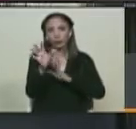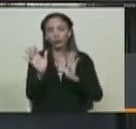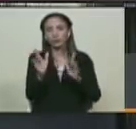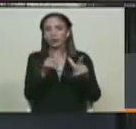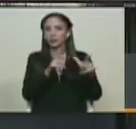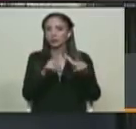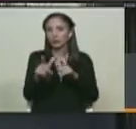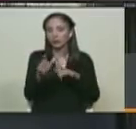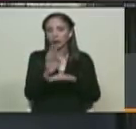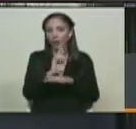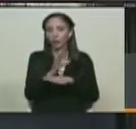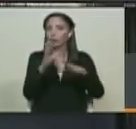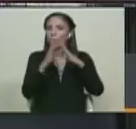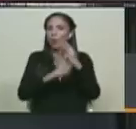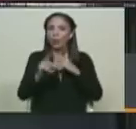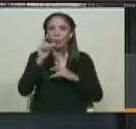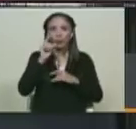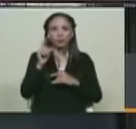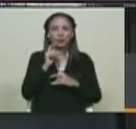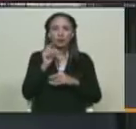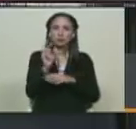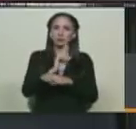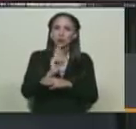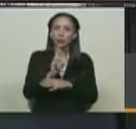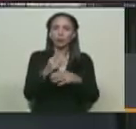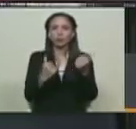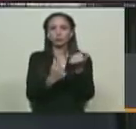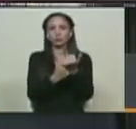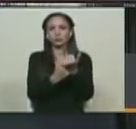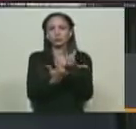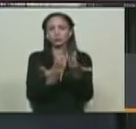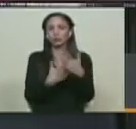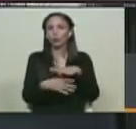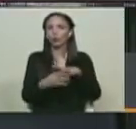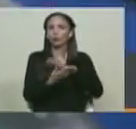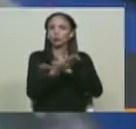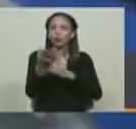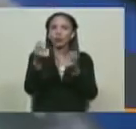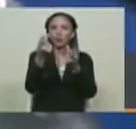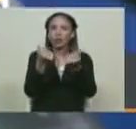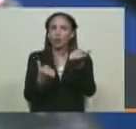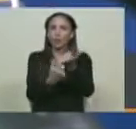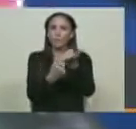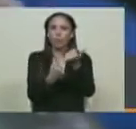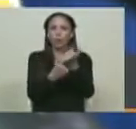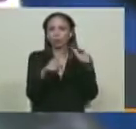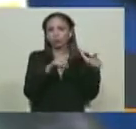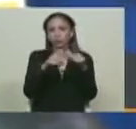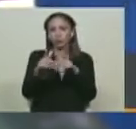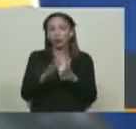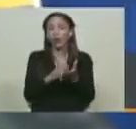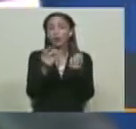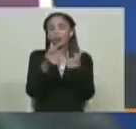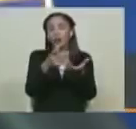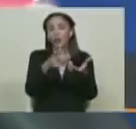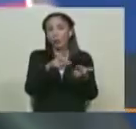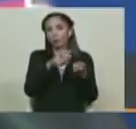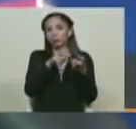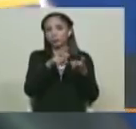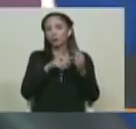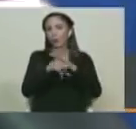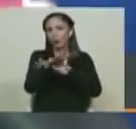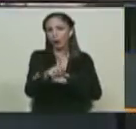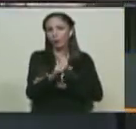llegamos a todas las embarazadas del país con su apoyo, su asignación económica, para que tengan su platica para comprar